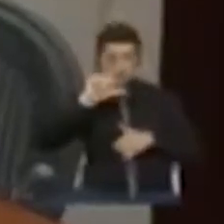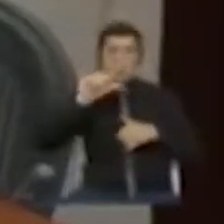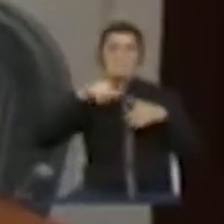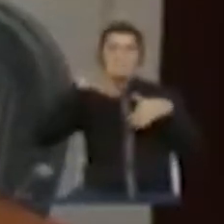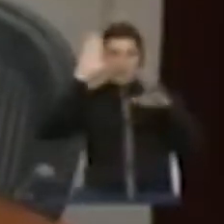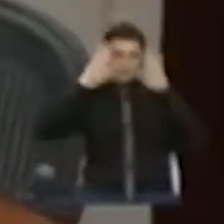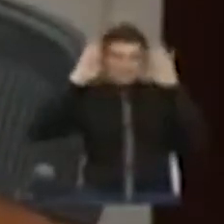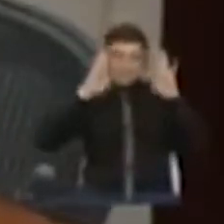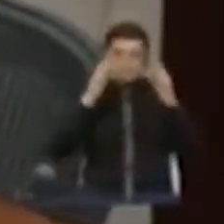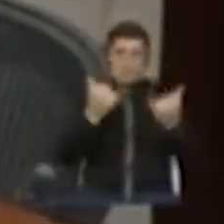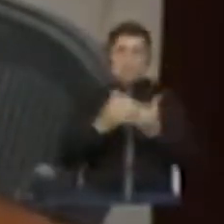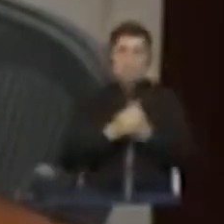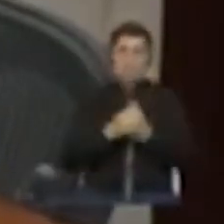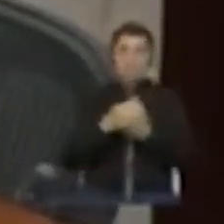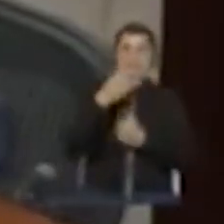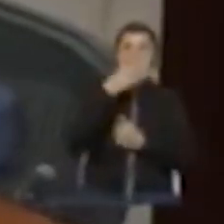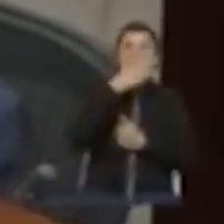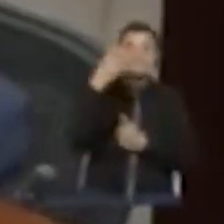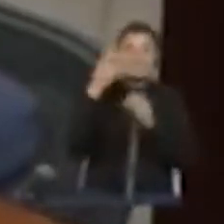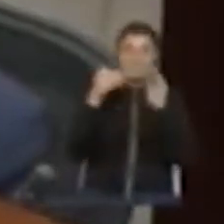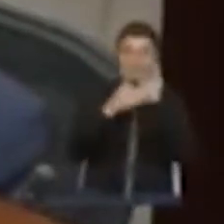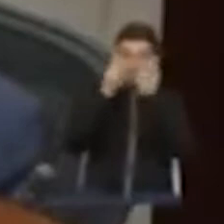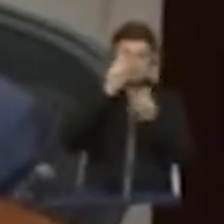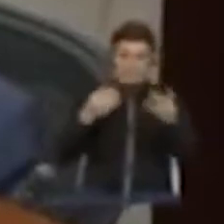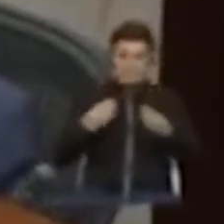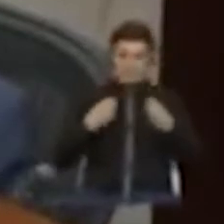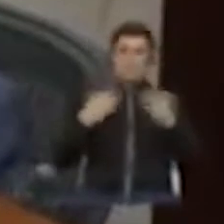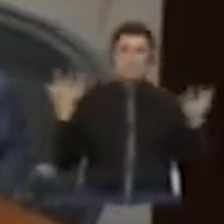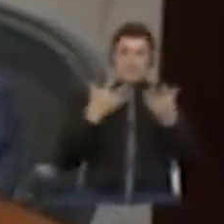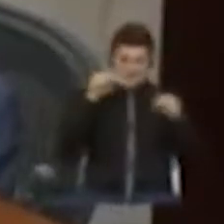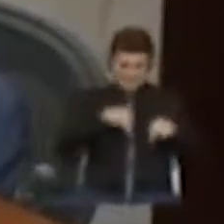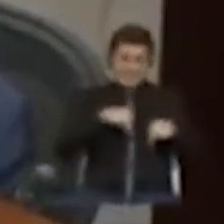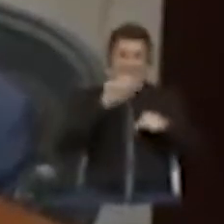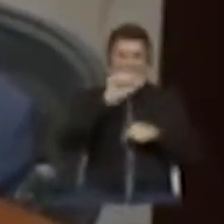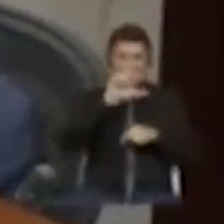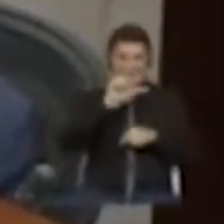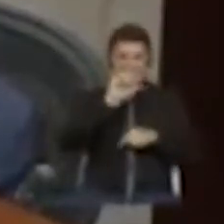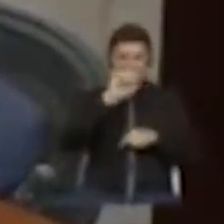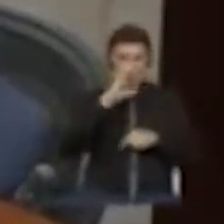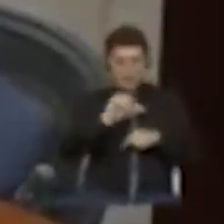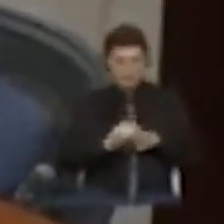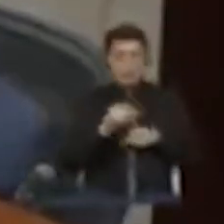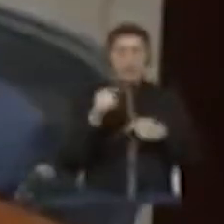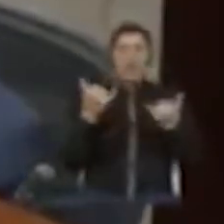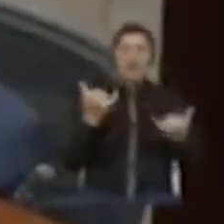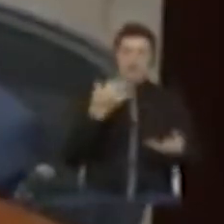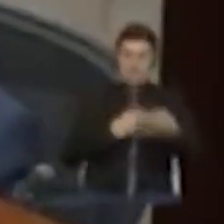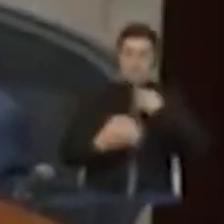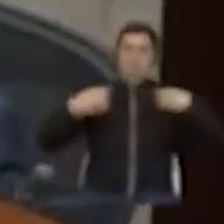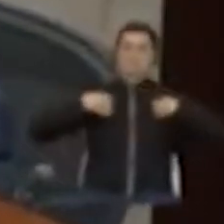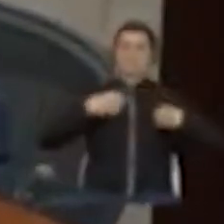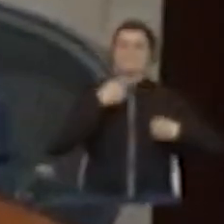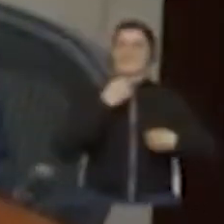Aquí los 300.000 habitantes del departamento de Arauca hoy tendrán esta voz que exprese